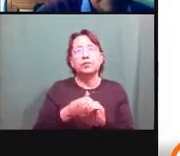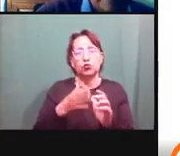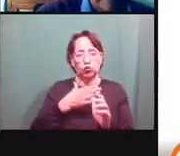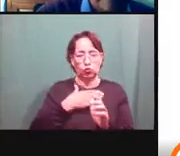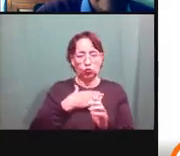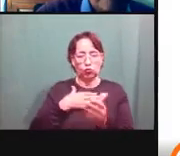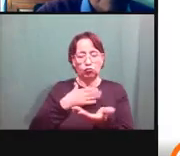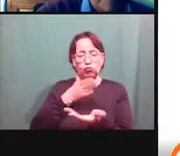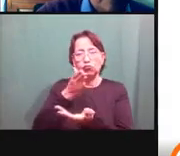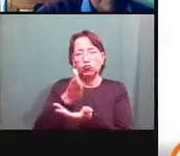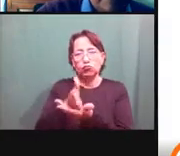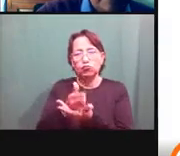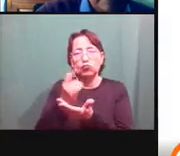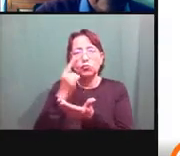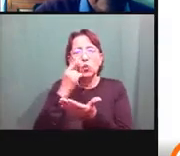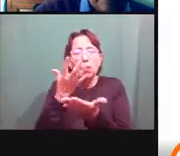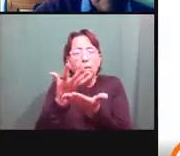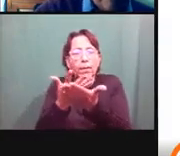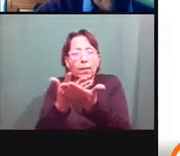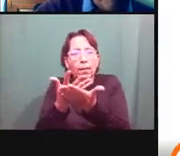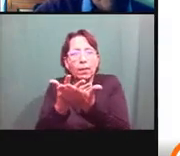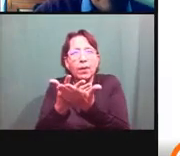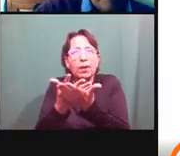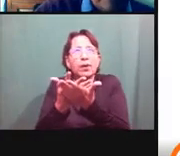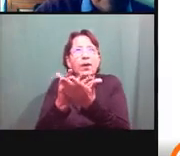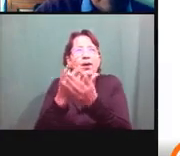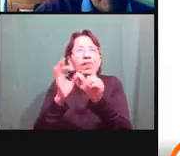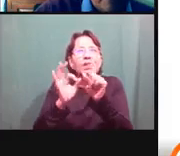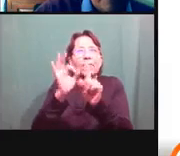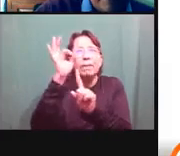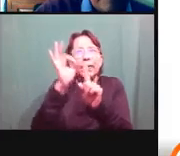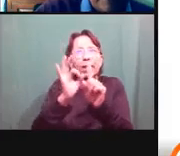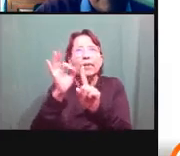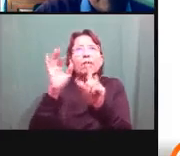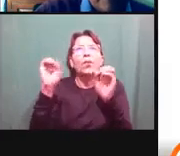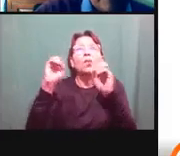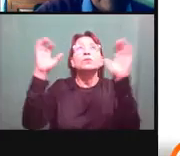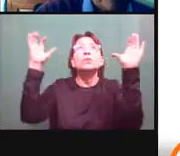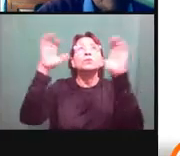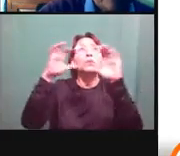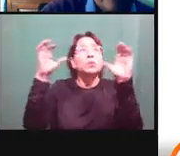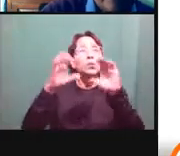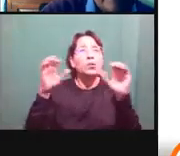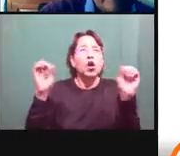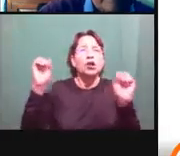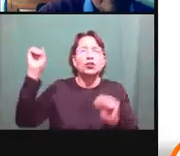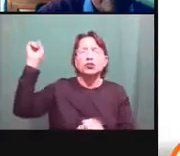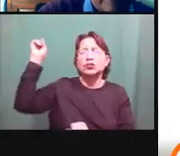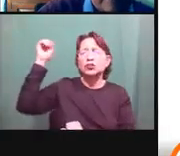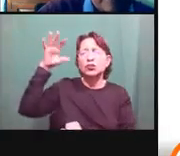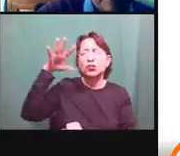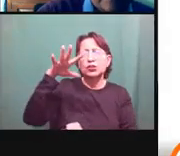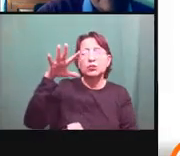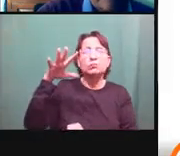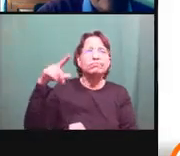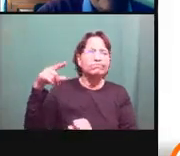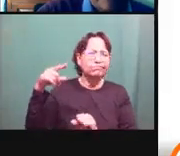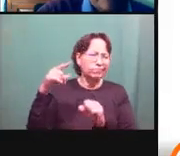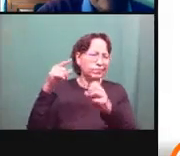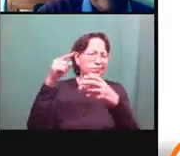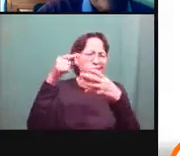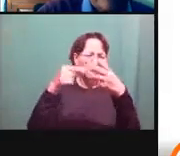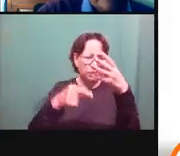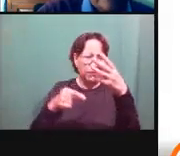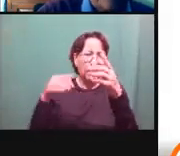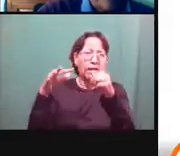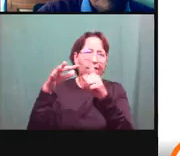humedad relativa, de temperatura, cuando protegemos de la lluvia, el viento, la radiación solar, pues todo este tipo de